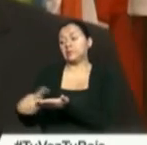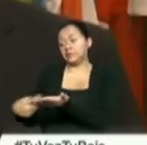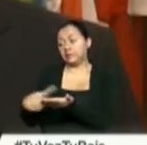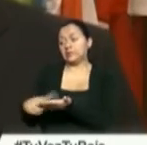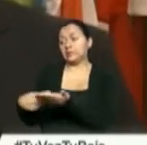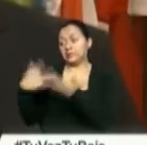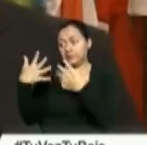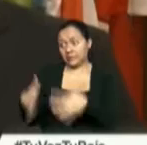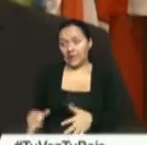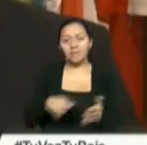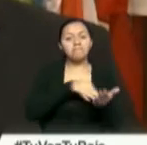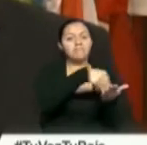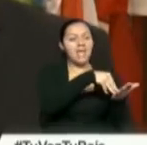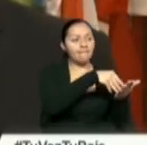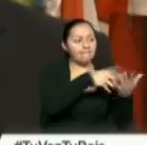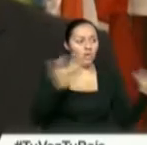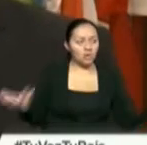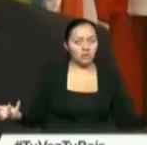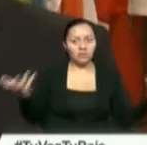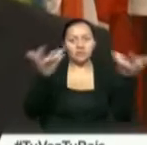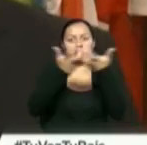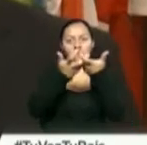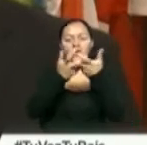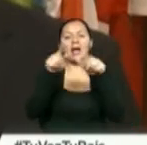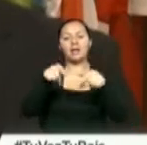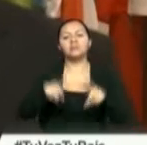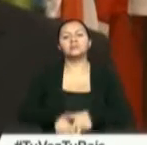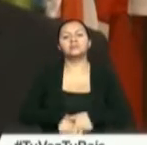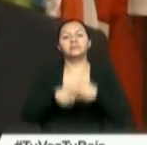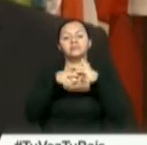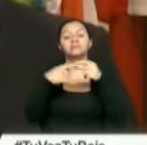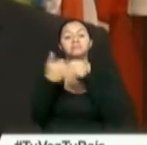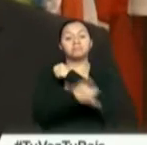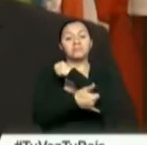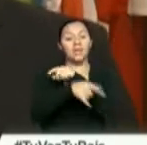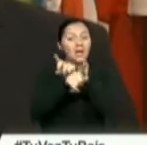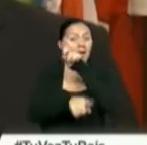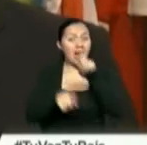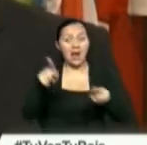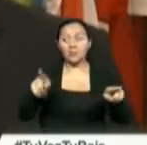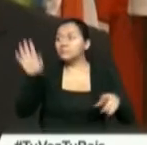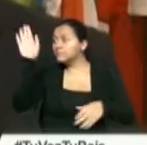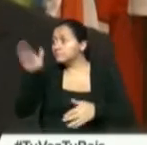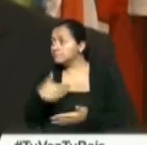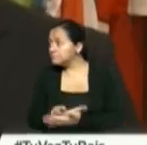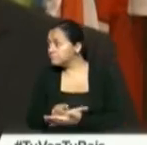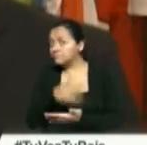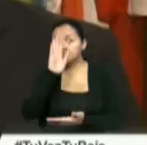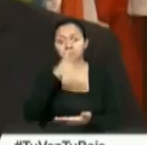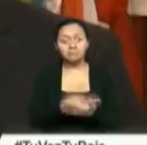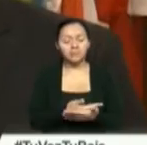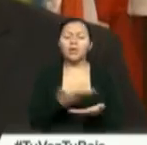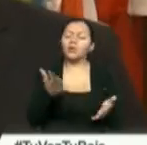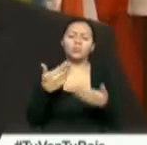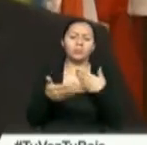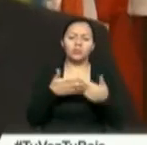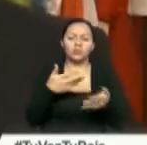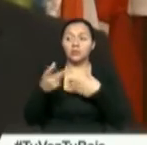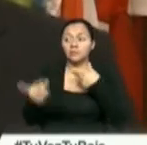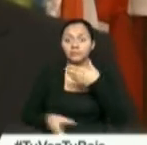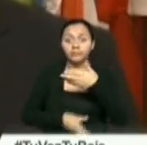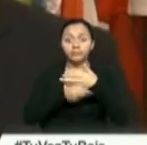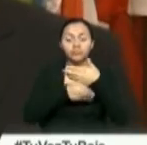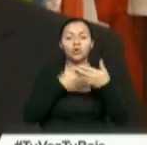por sí sola si está la puerta abierta para que algunos países que no pudieron llegar hoy también se suman a la propuesta probablemente